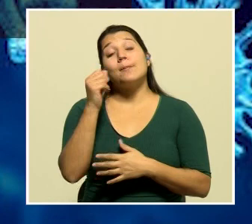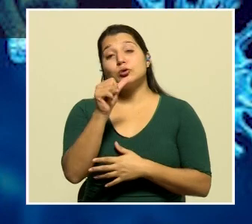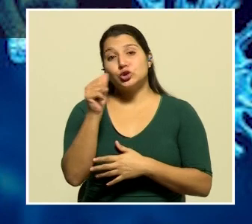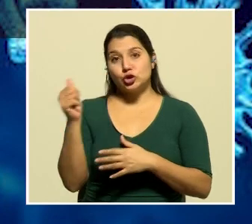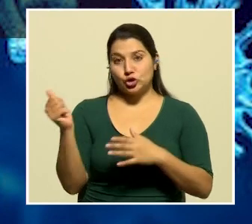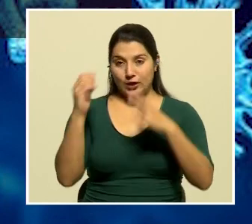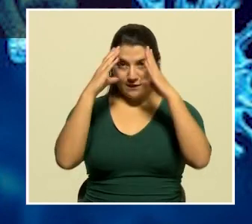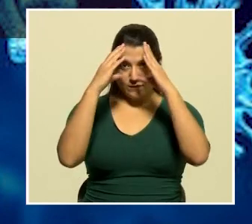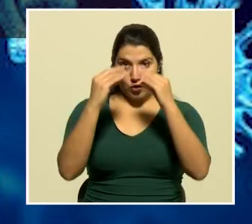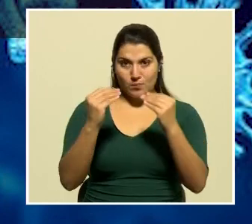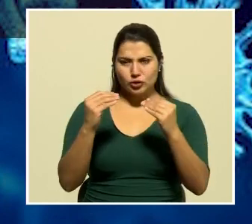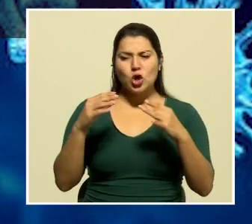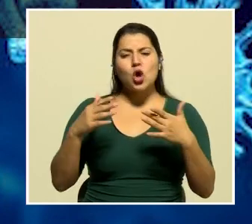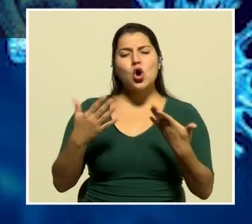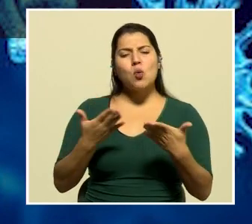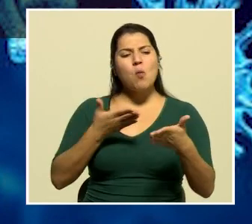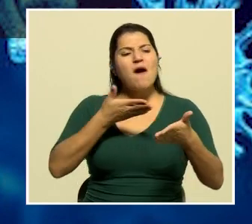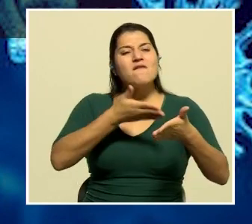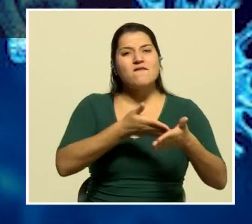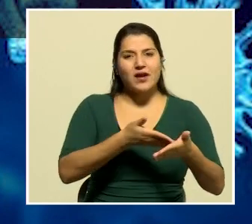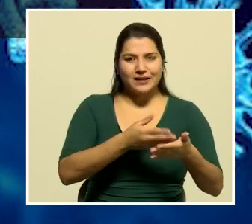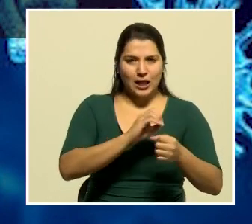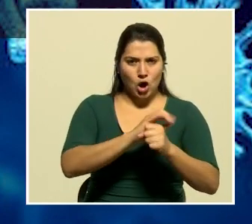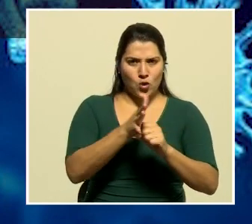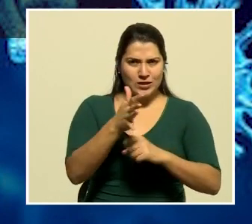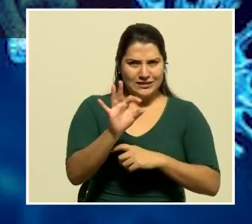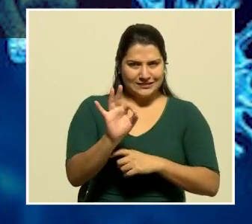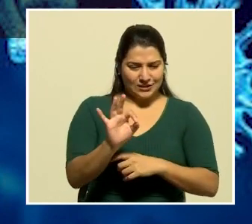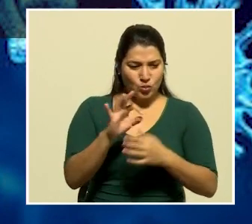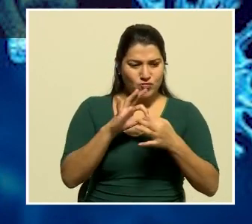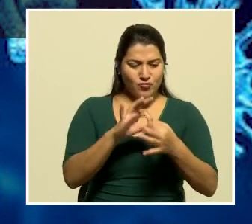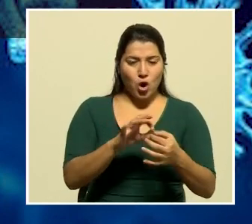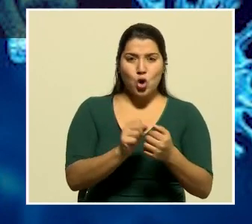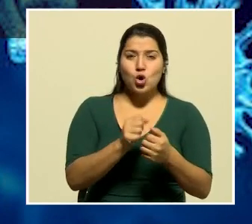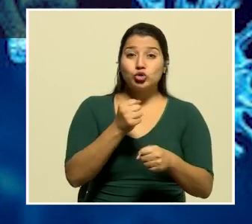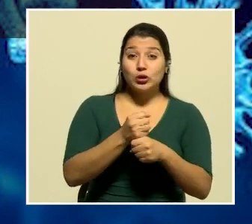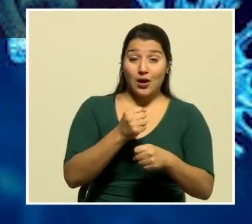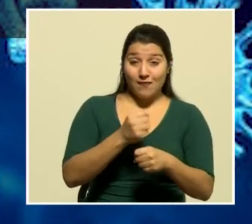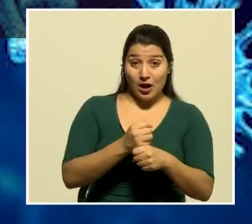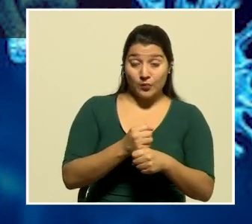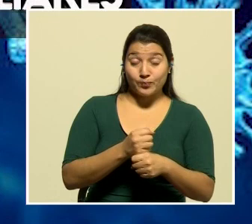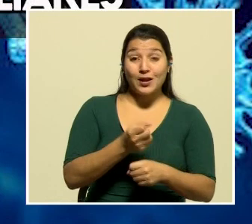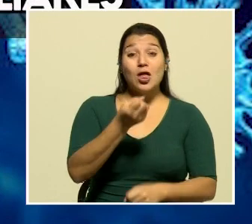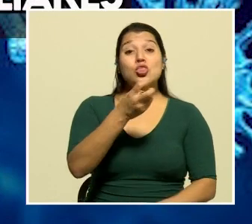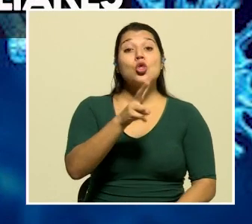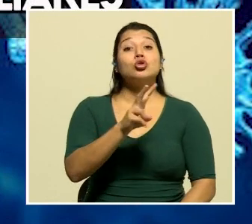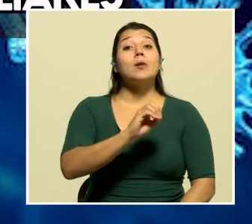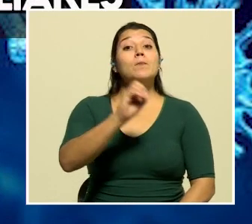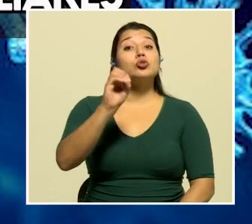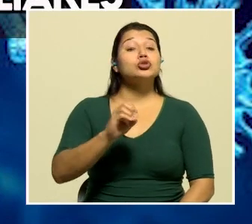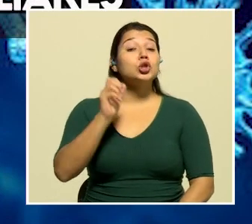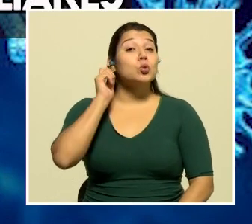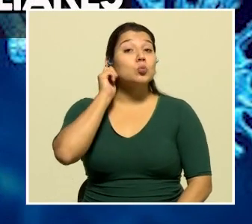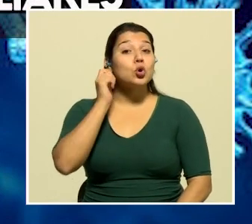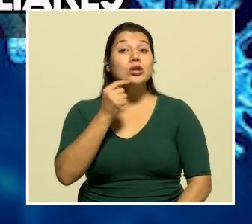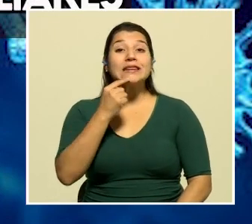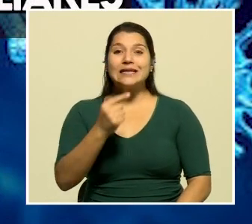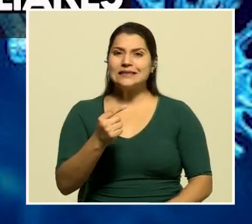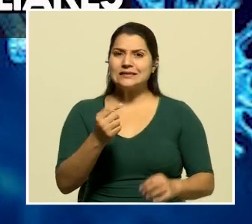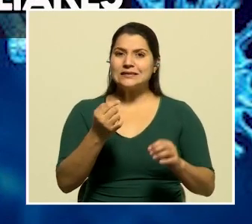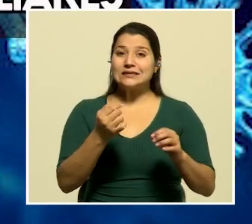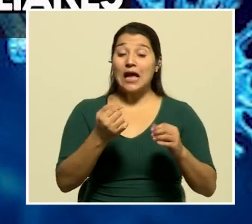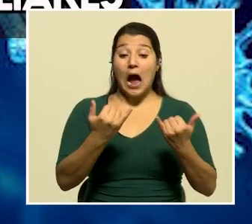afectado en el campo laboral a las mujeres el COVID-19. 12% de las encuestadas asegura que tiene su contrato